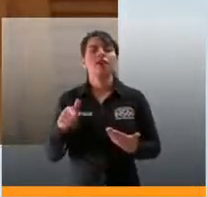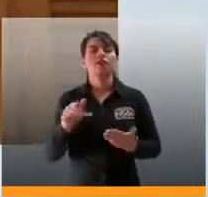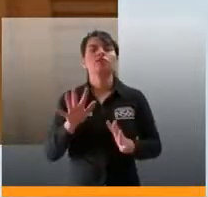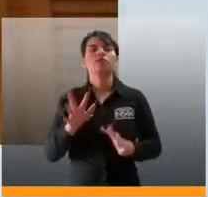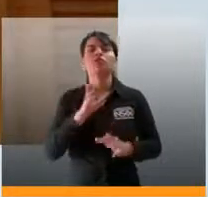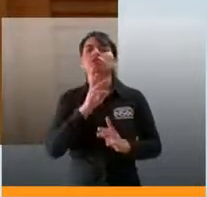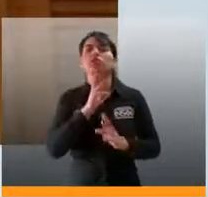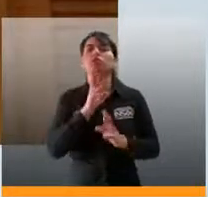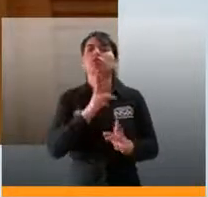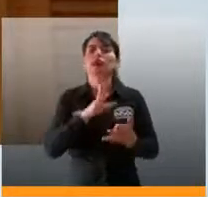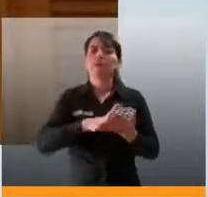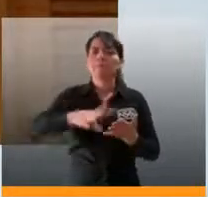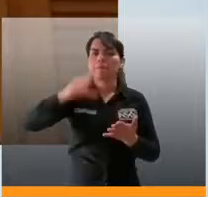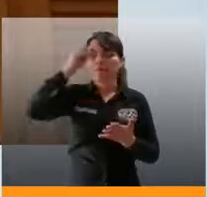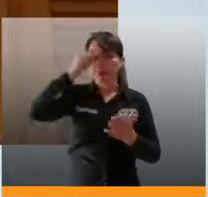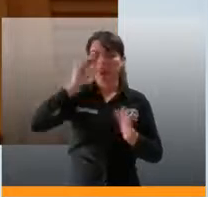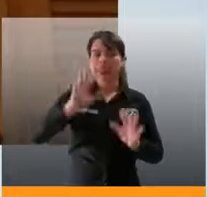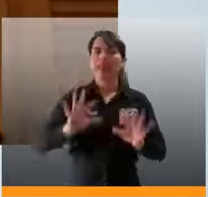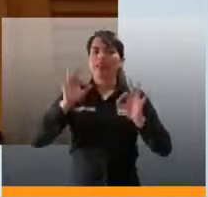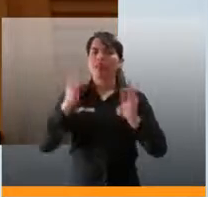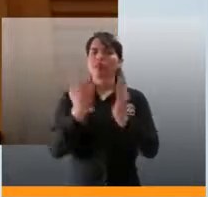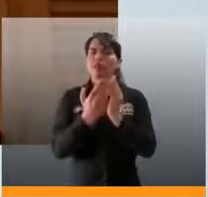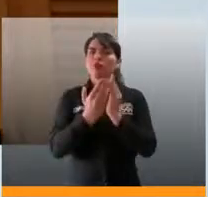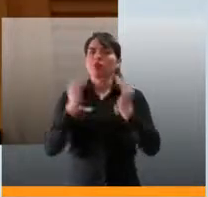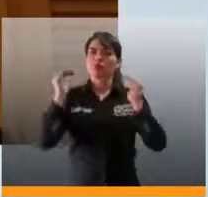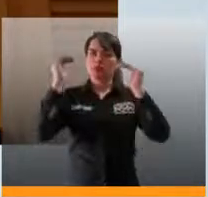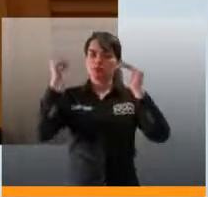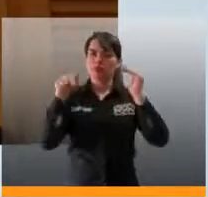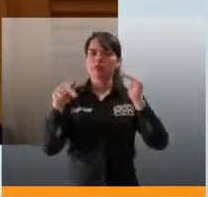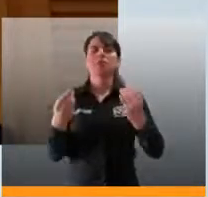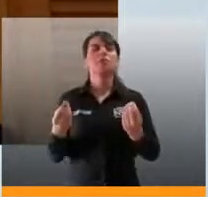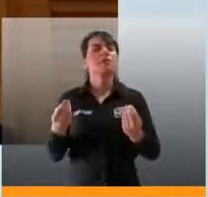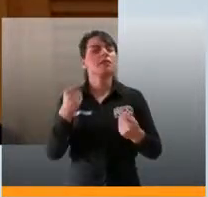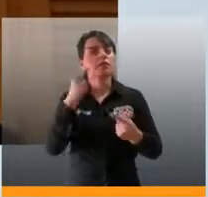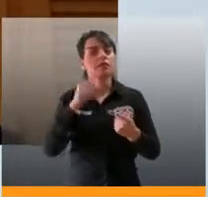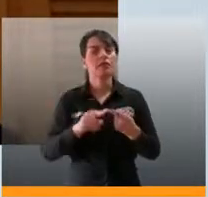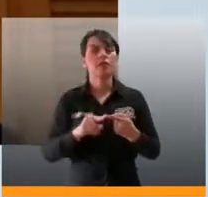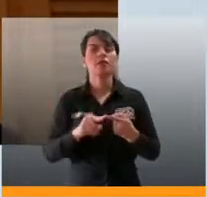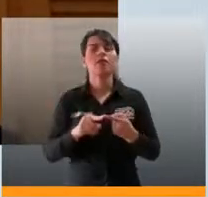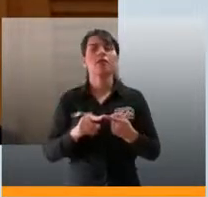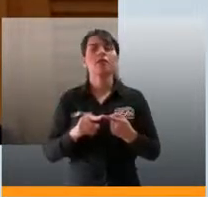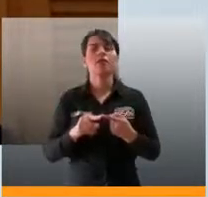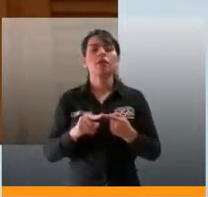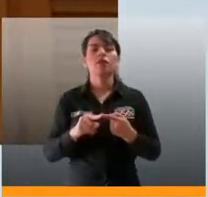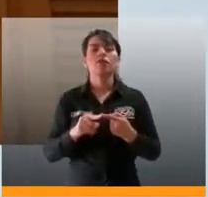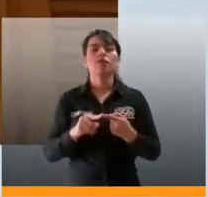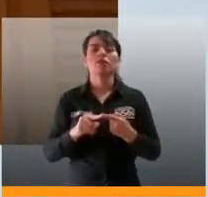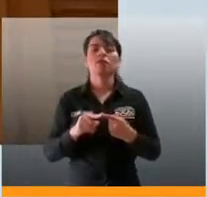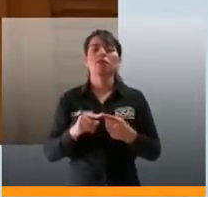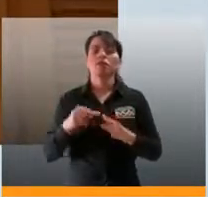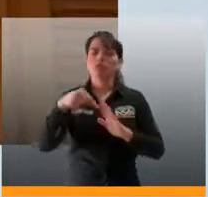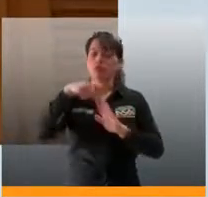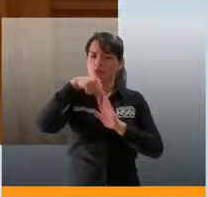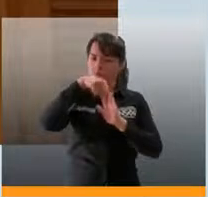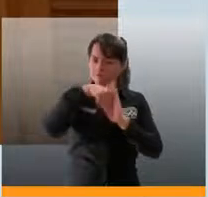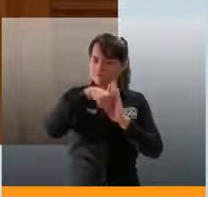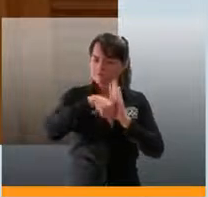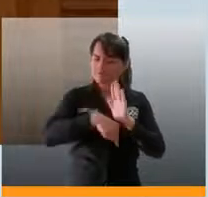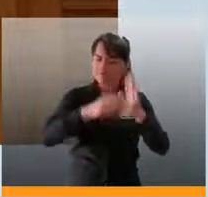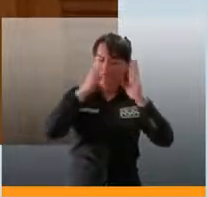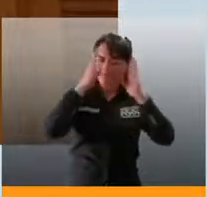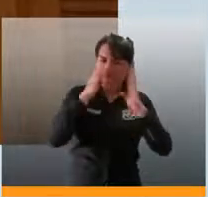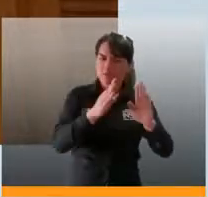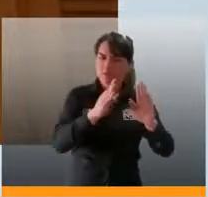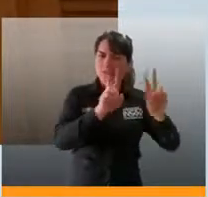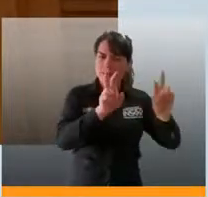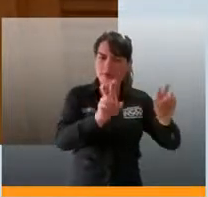de aprendizaje y calidad en educación superior, en donde vamos a poder profundizar en todos estos